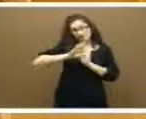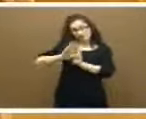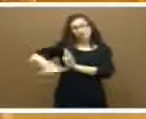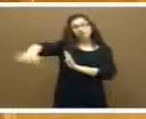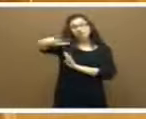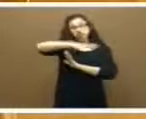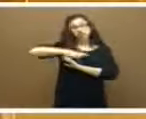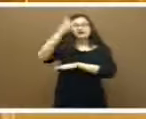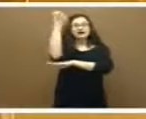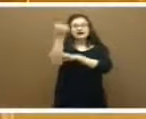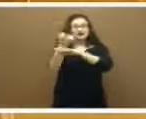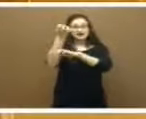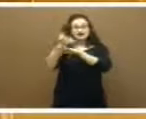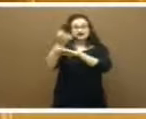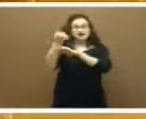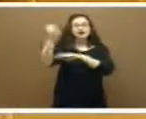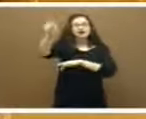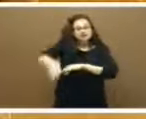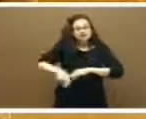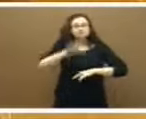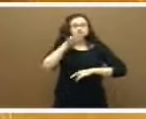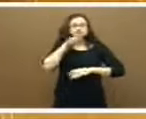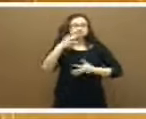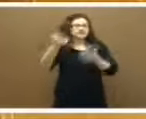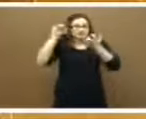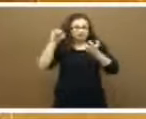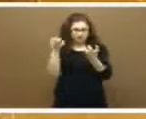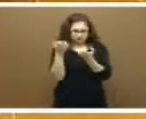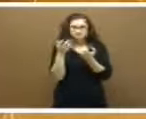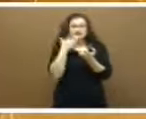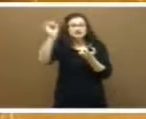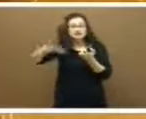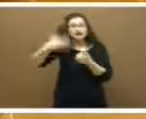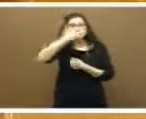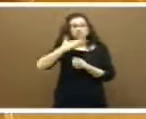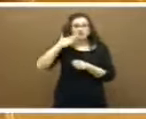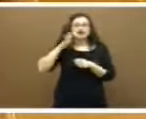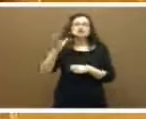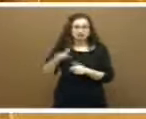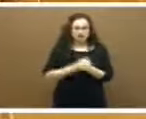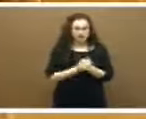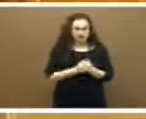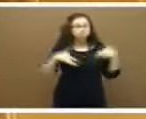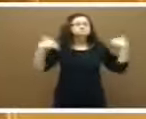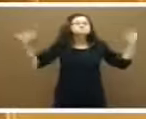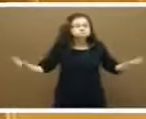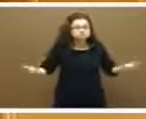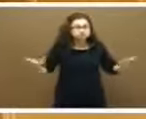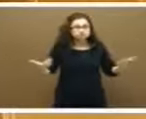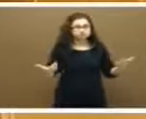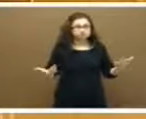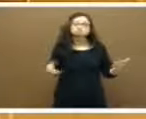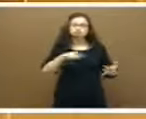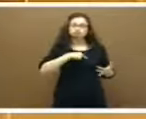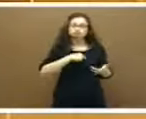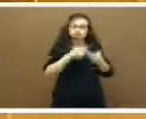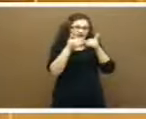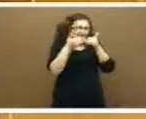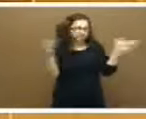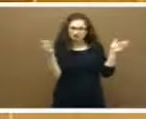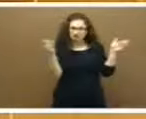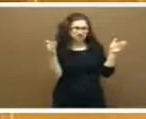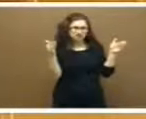Granadilla, donde también, evidentemente, un gran beneficiario es la escuela rural. Por tanto, señorías, yo estoy abierta, mi equipo está